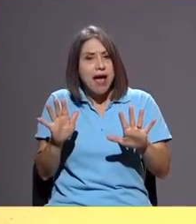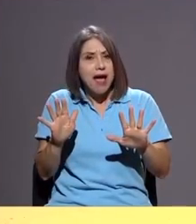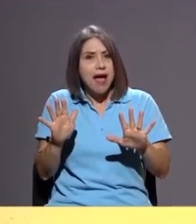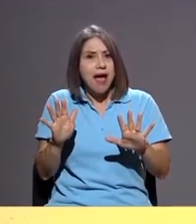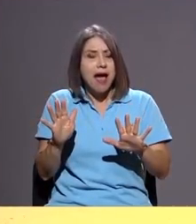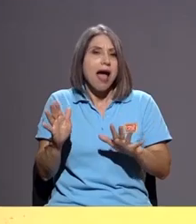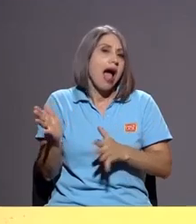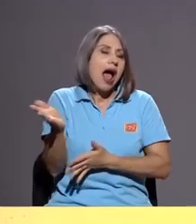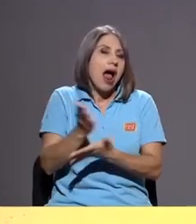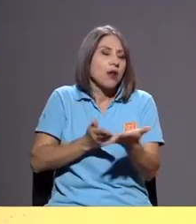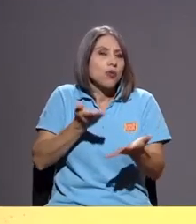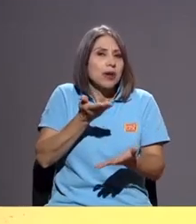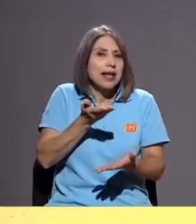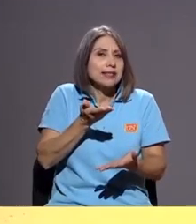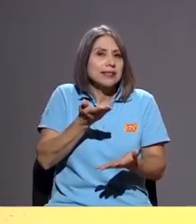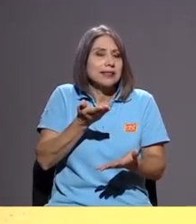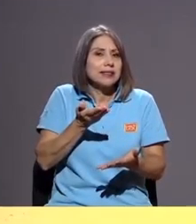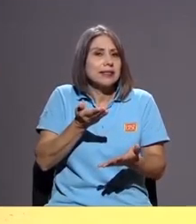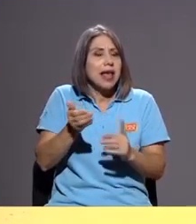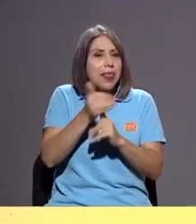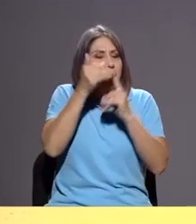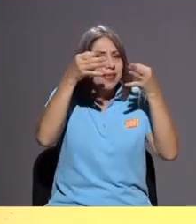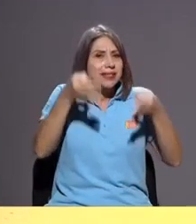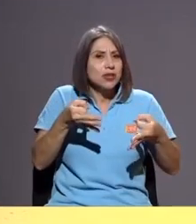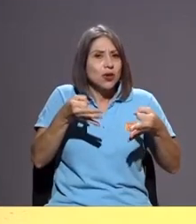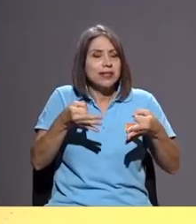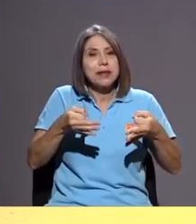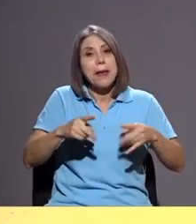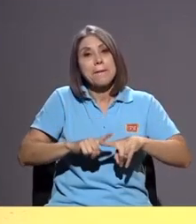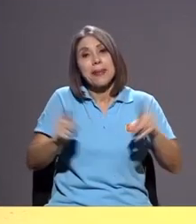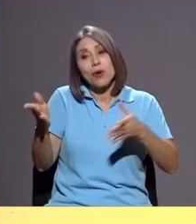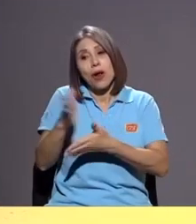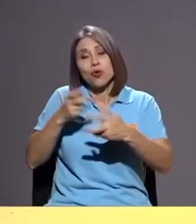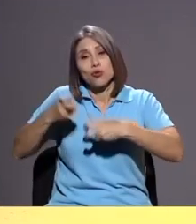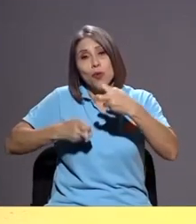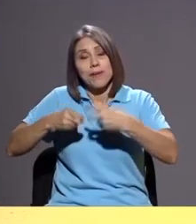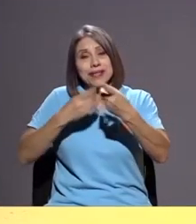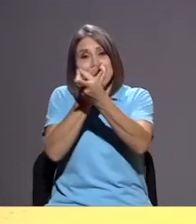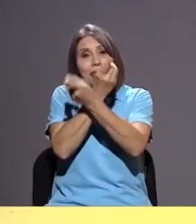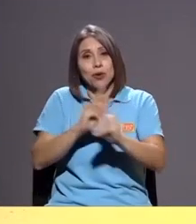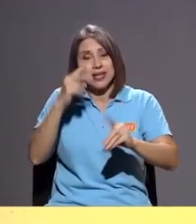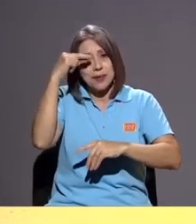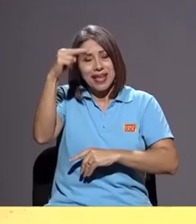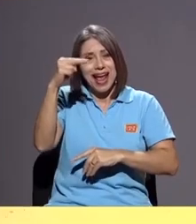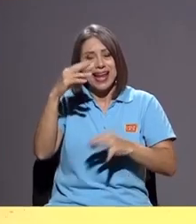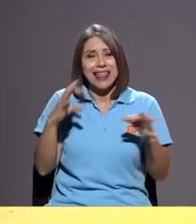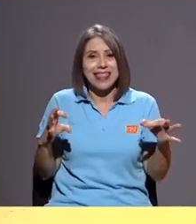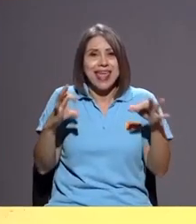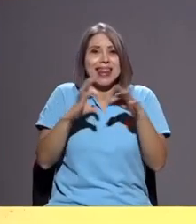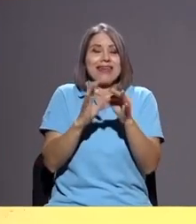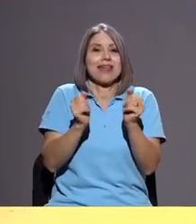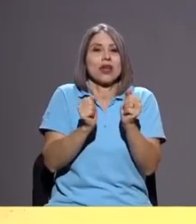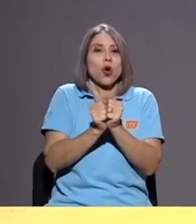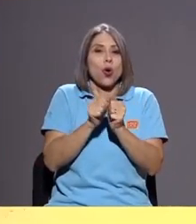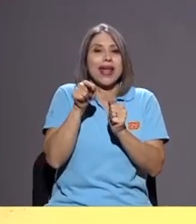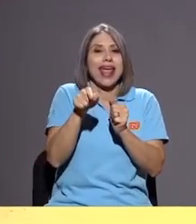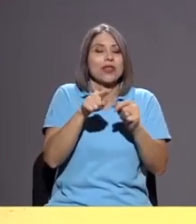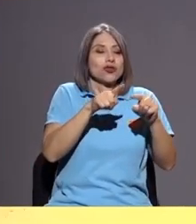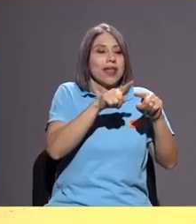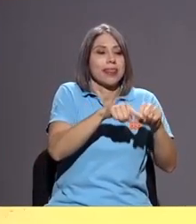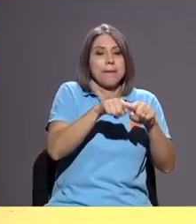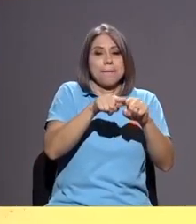algunos de los problemas que la democracia mexicana tiene que ver un poco con la dependencia de los poderes